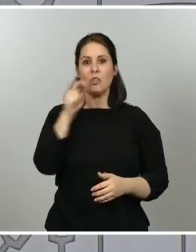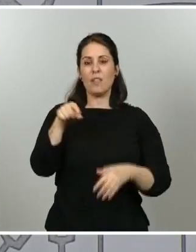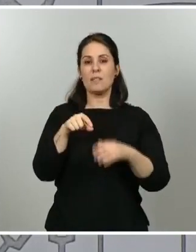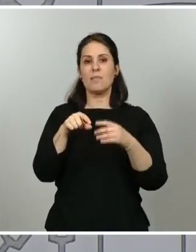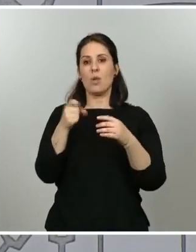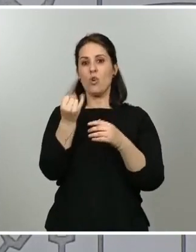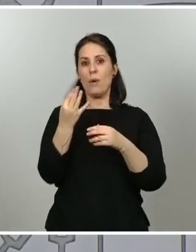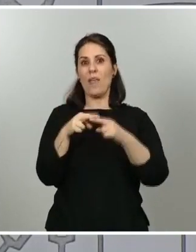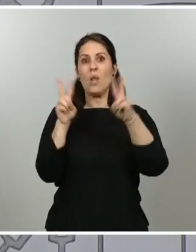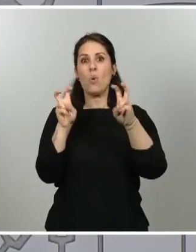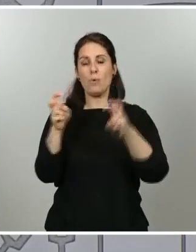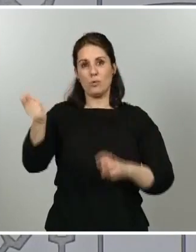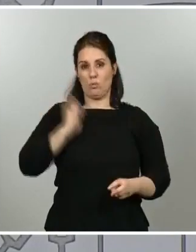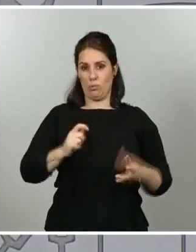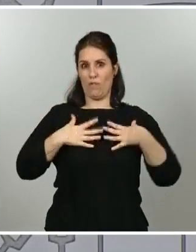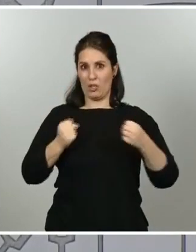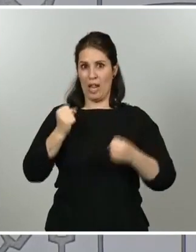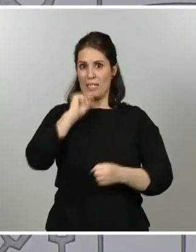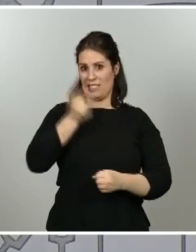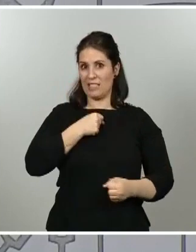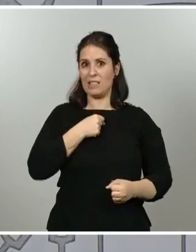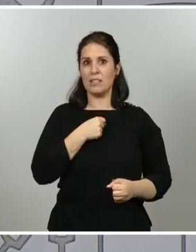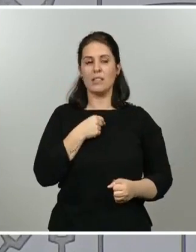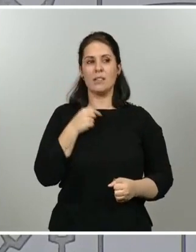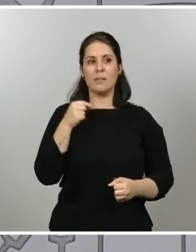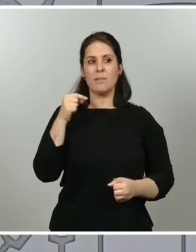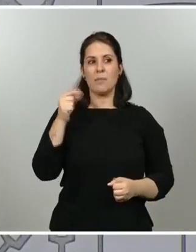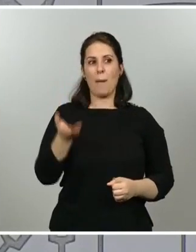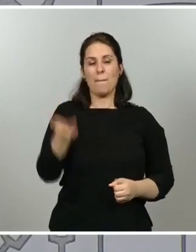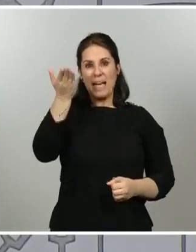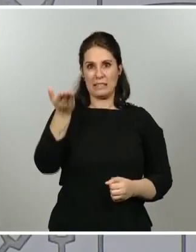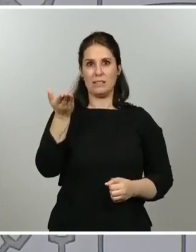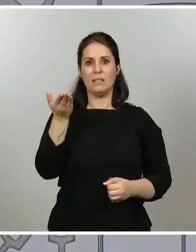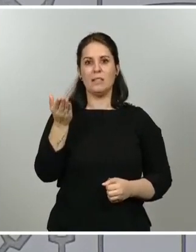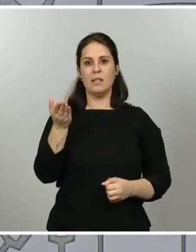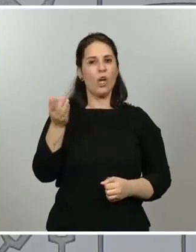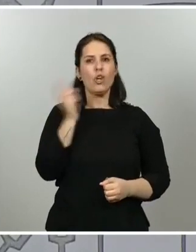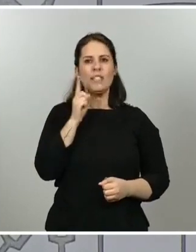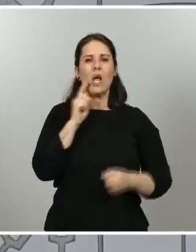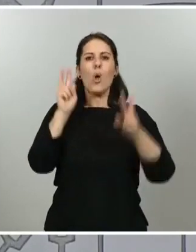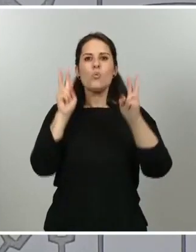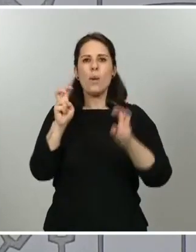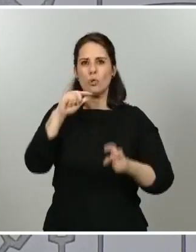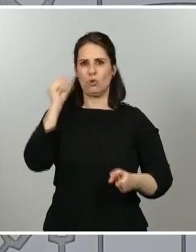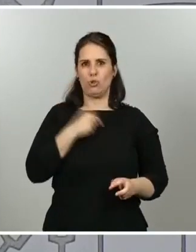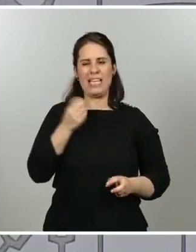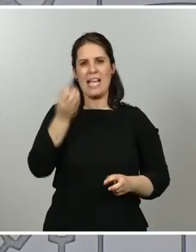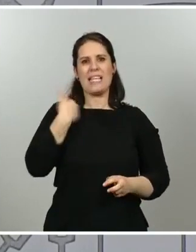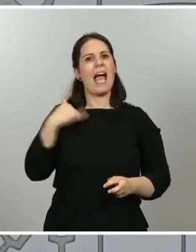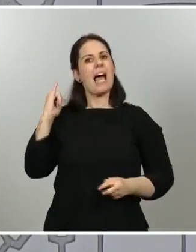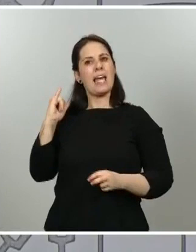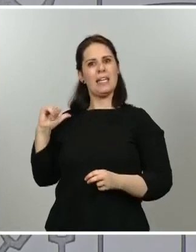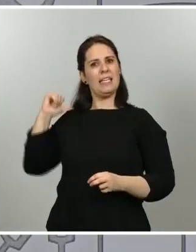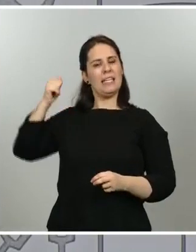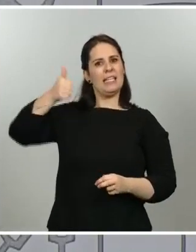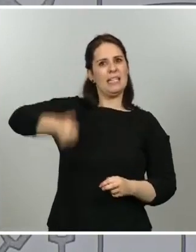no representa, ese número mayor de profesionales no representa nuevos profesionales infectados, sino que representa profesionales